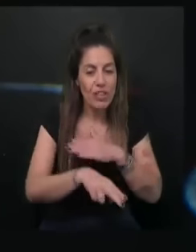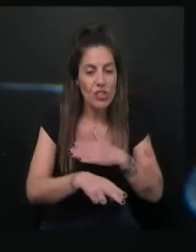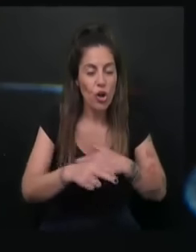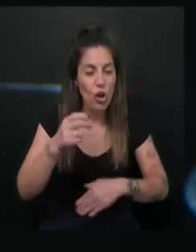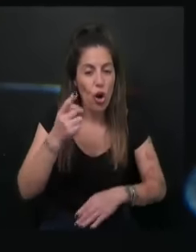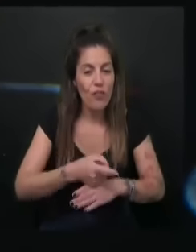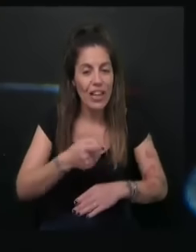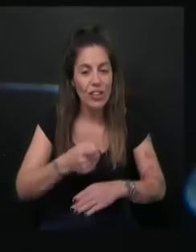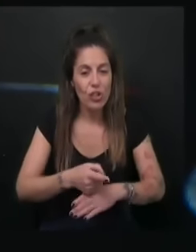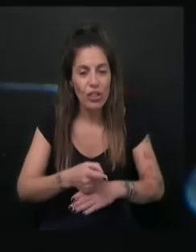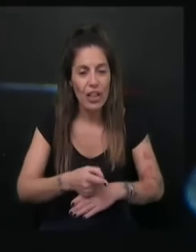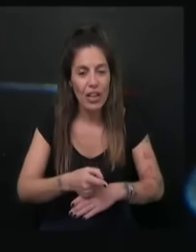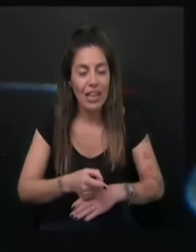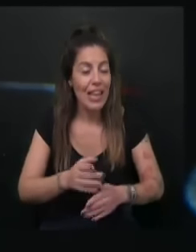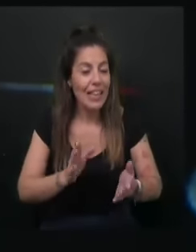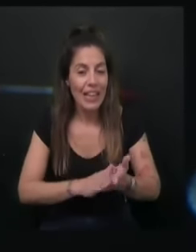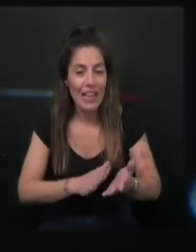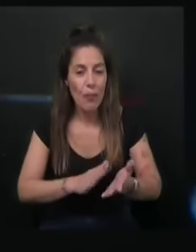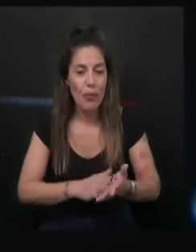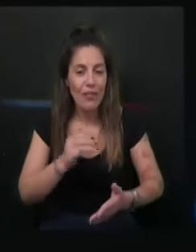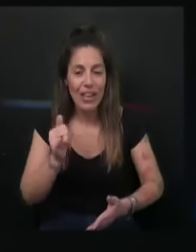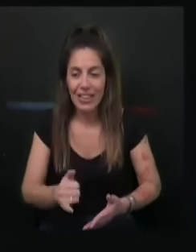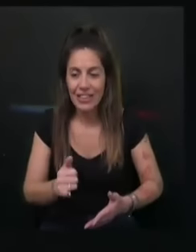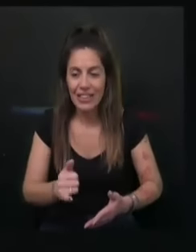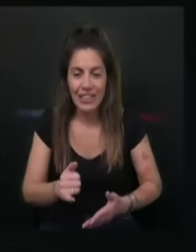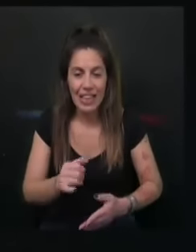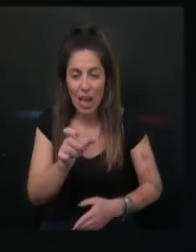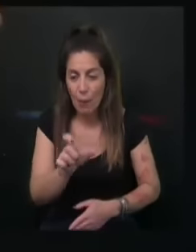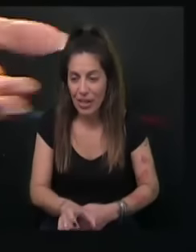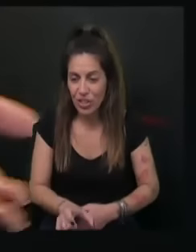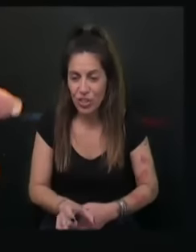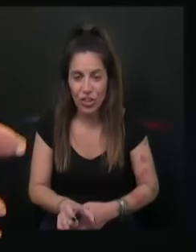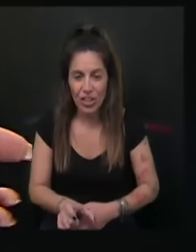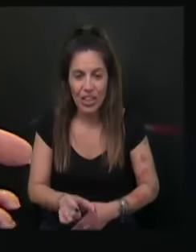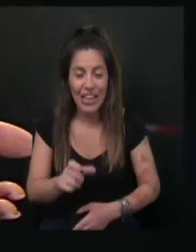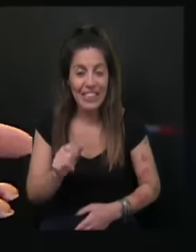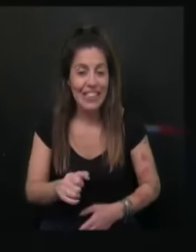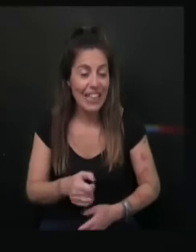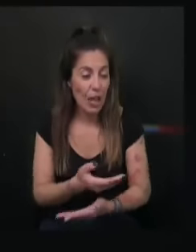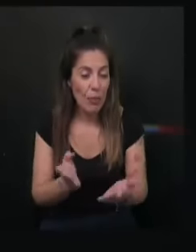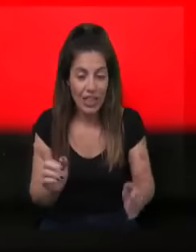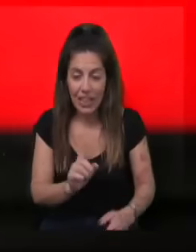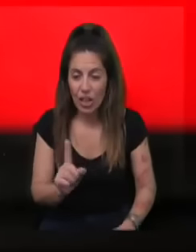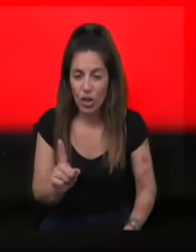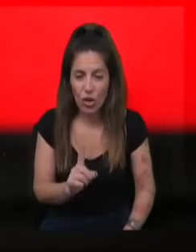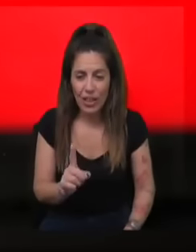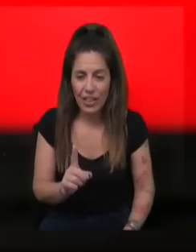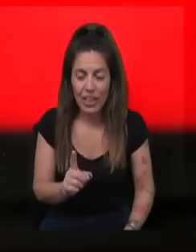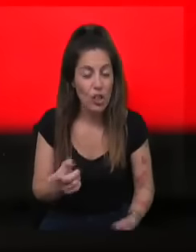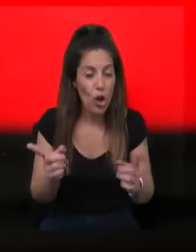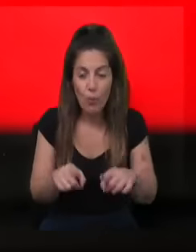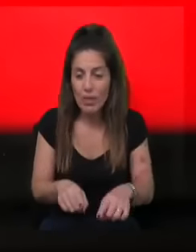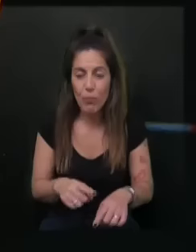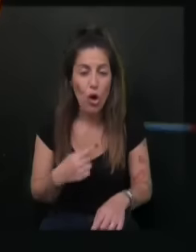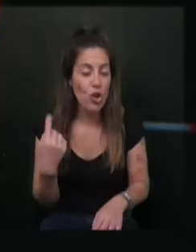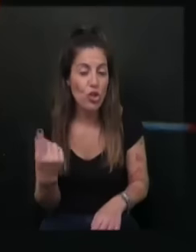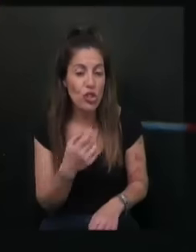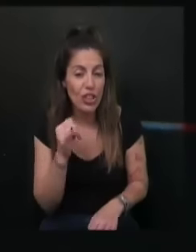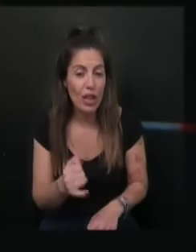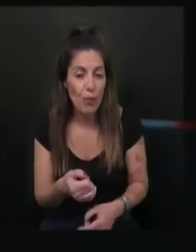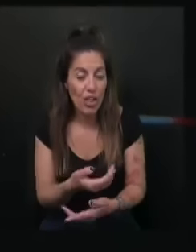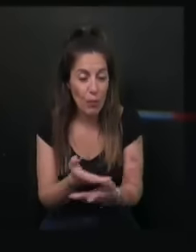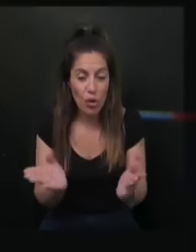es que la carga de la prueba la tiene el usuario tiene que demostrar que no es Y esto es lo mismo nosotros tenemos